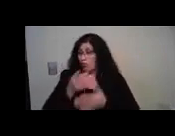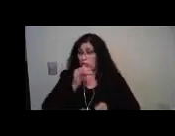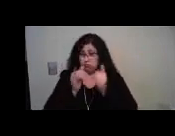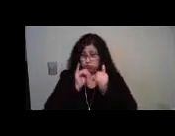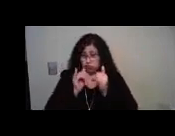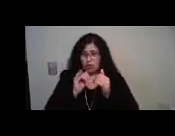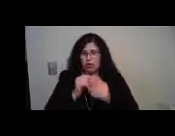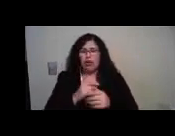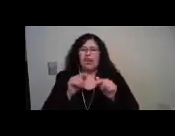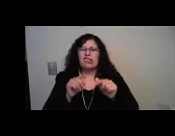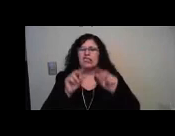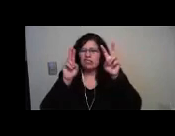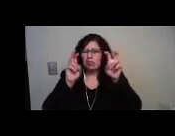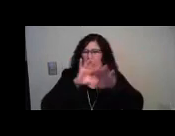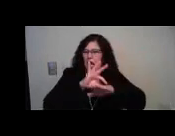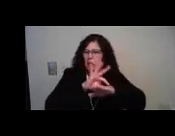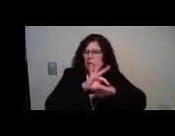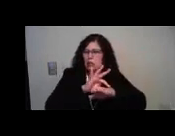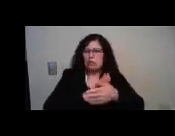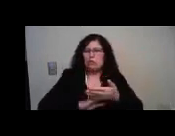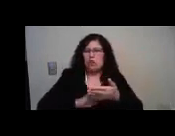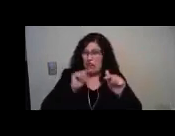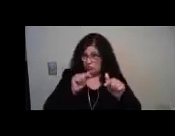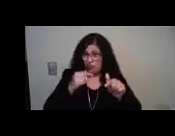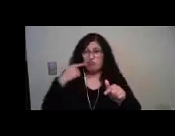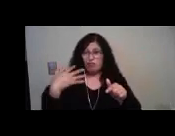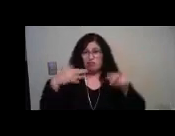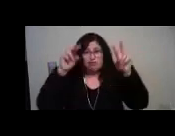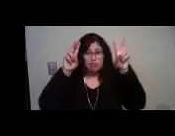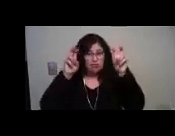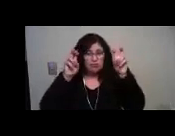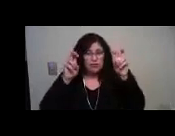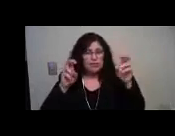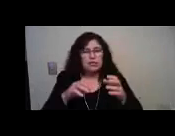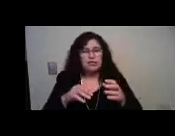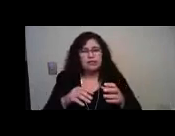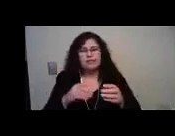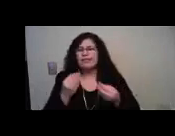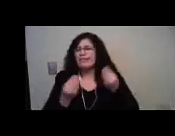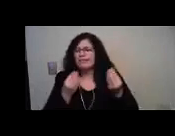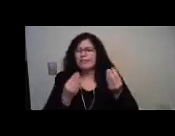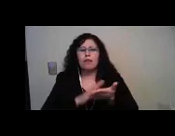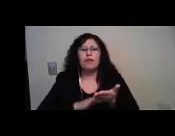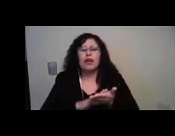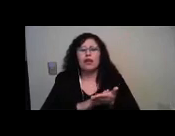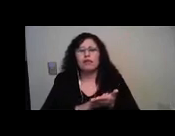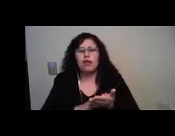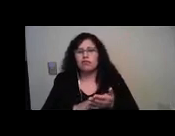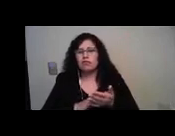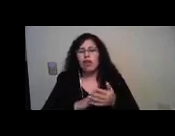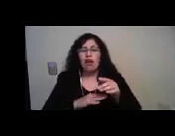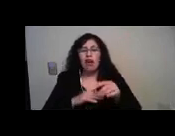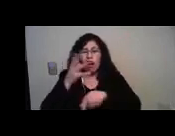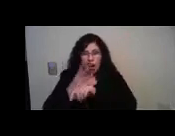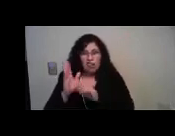desde lo que tiene que ver con salud se reconoce como un elemento importante ya para la ocurrencia de este tipo de patologías. Sin embargo, hay